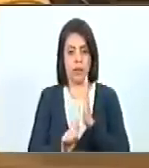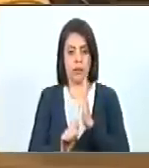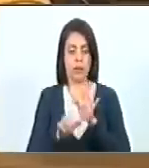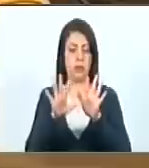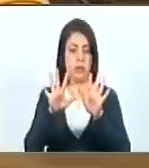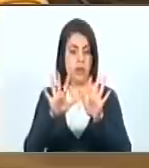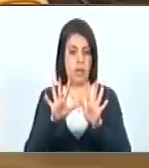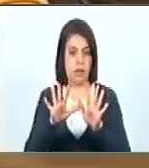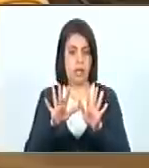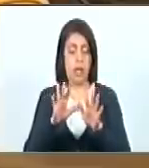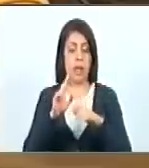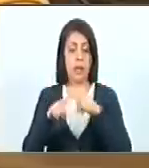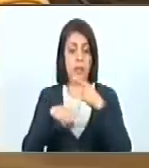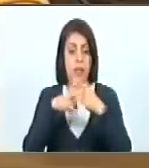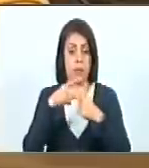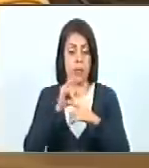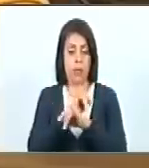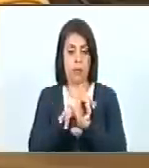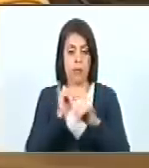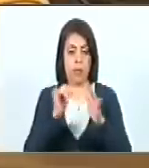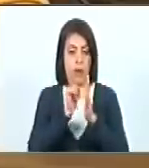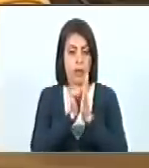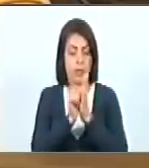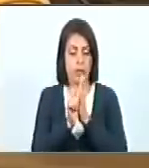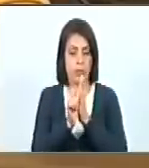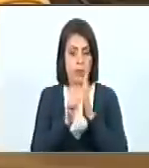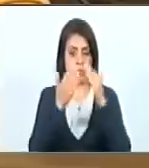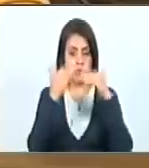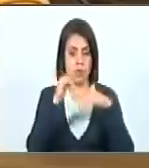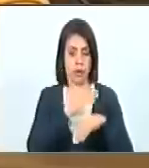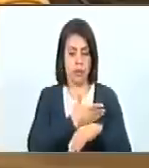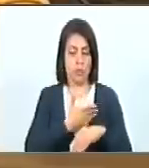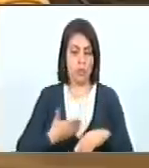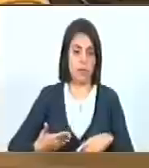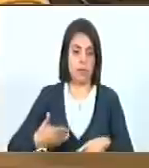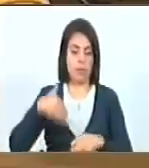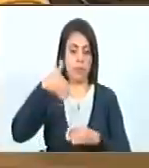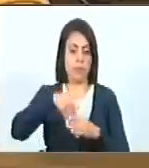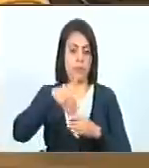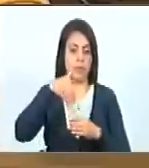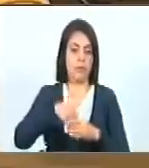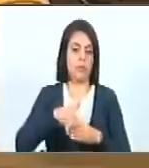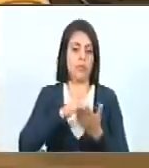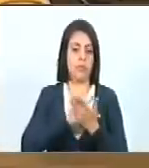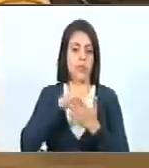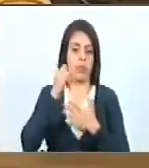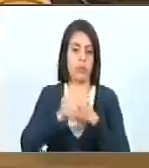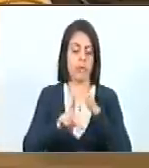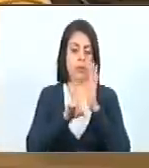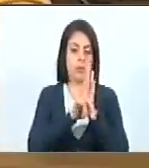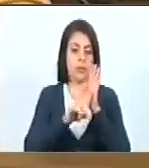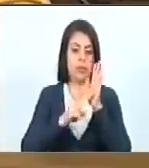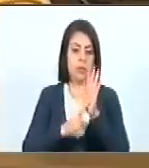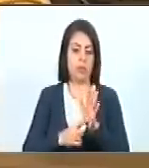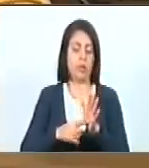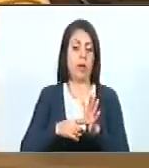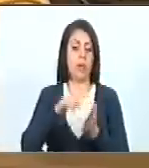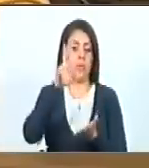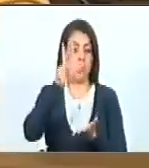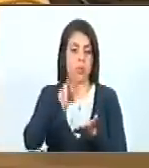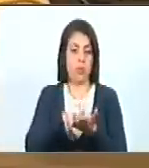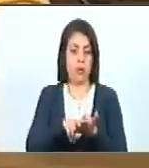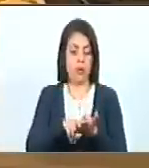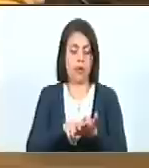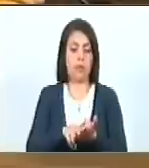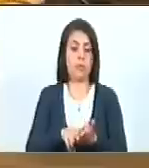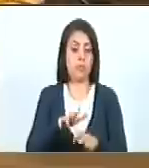número 10. Una vez culminado el articulado, el presidente sometió a votación el proyecto de ley, resultando